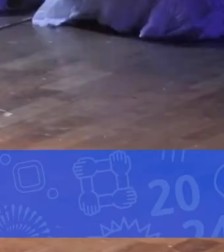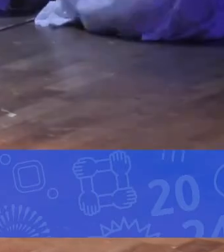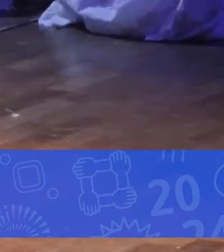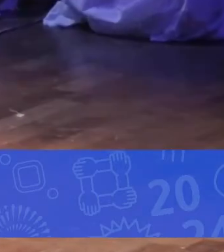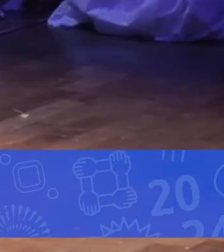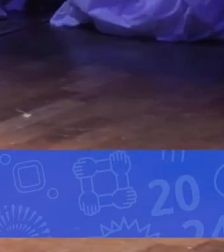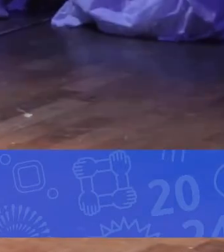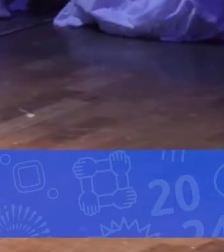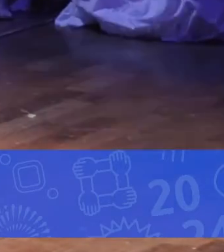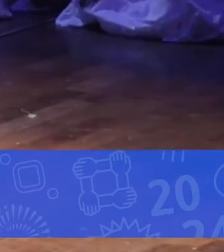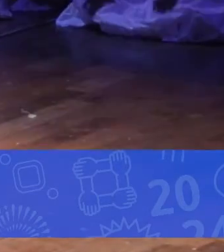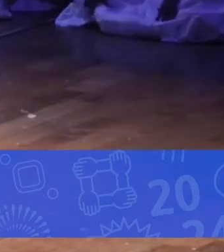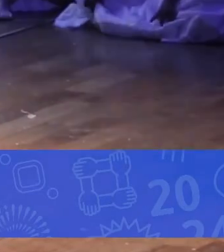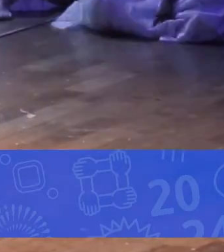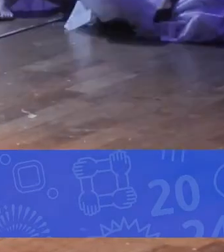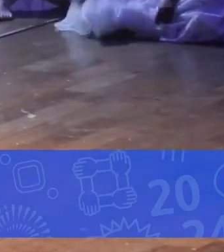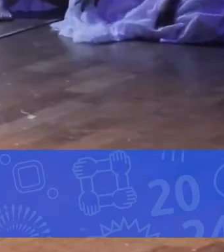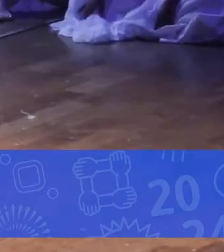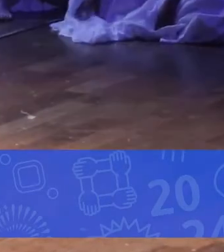yo viviré.